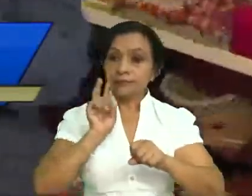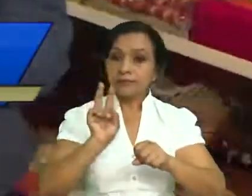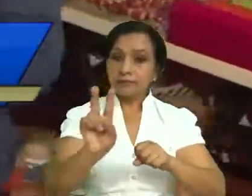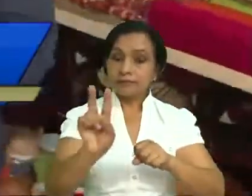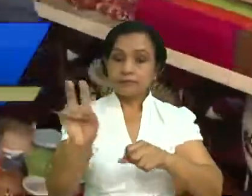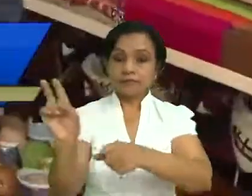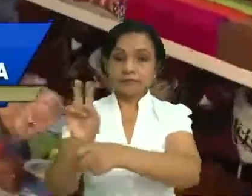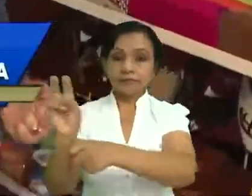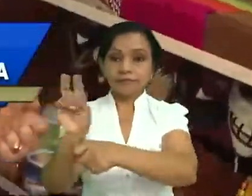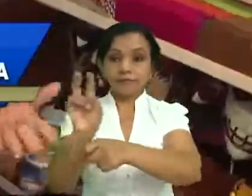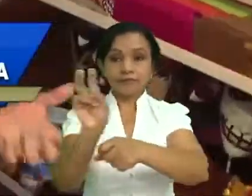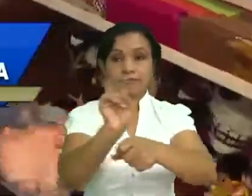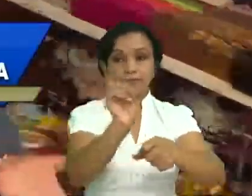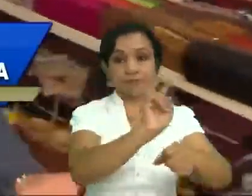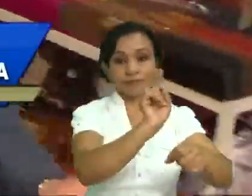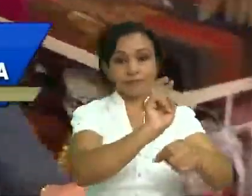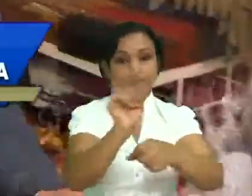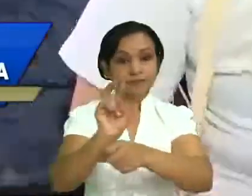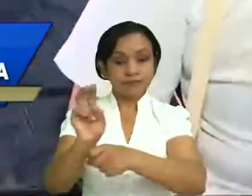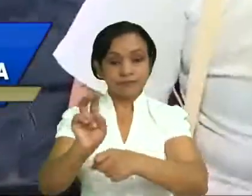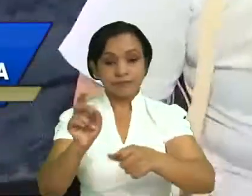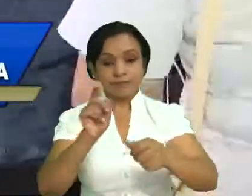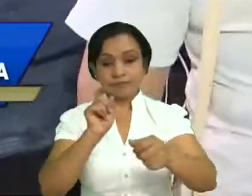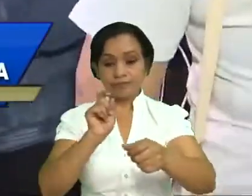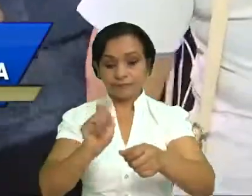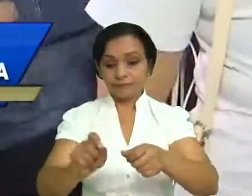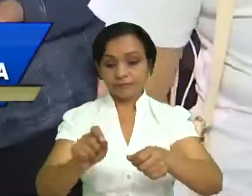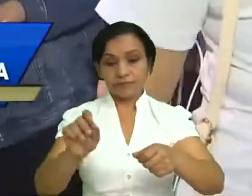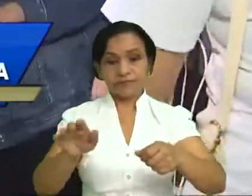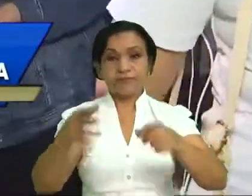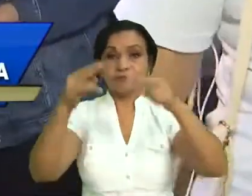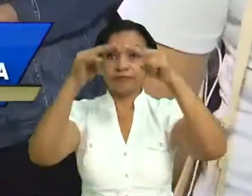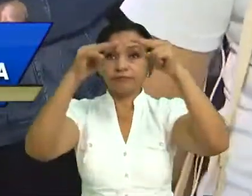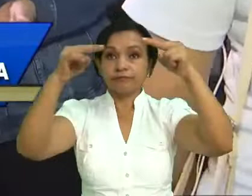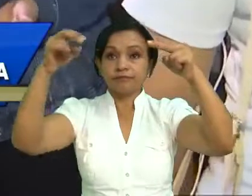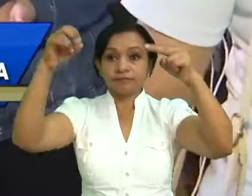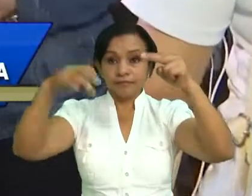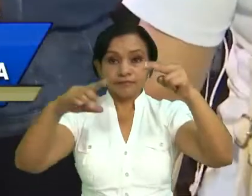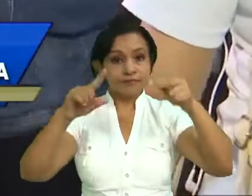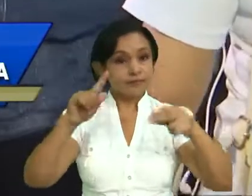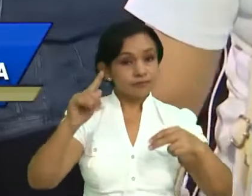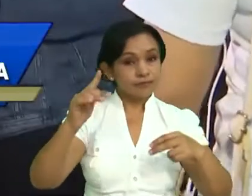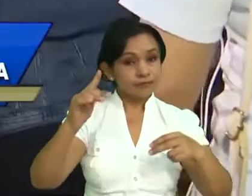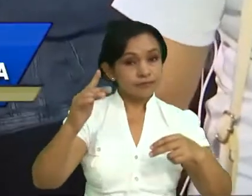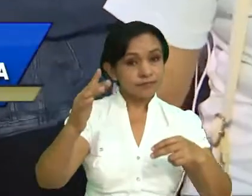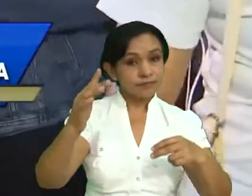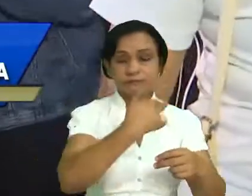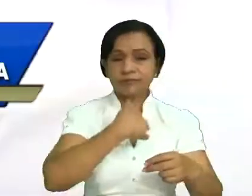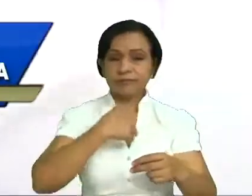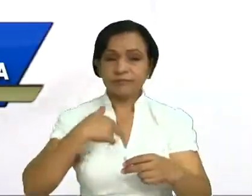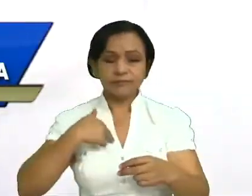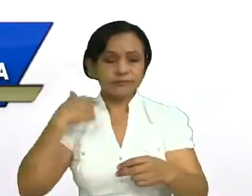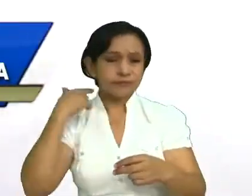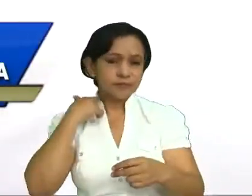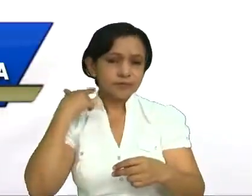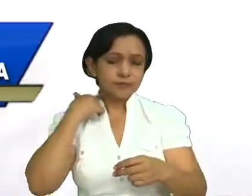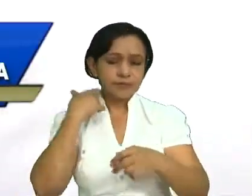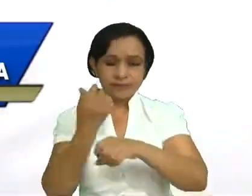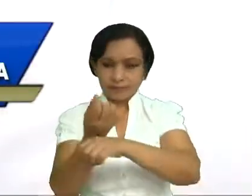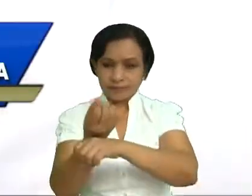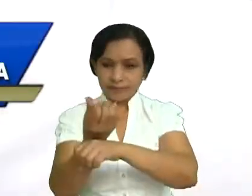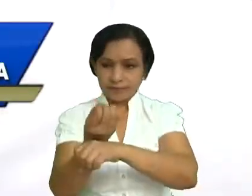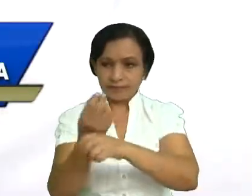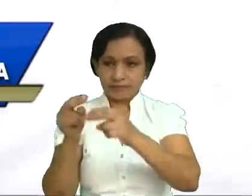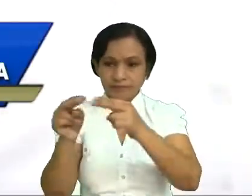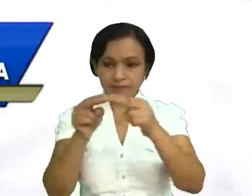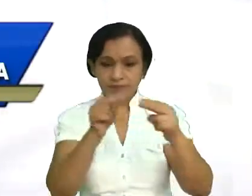la supervisión permanente de los tanques de gas, del sistema eléctrico. Todo eso es algo que hacemos nosotros como municipalidad,